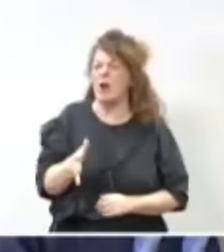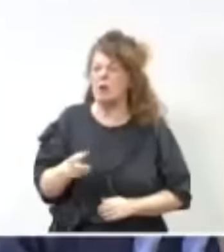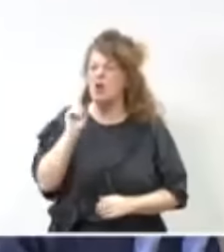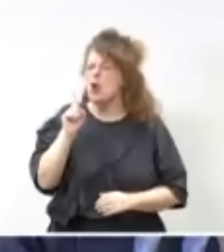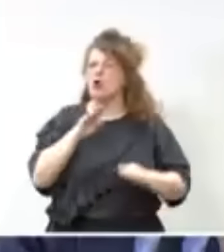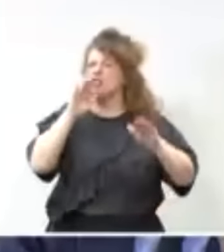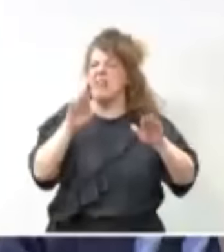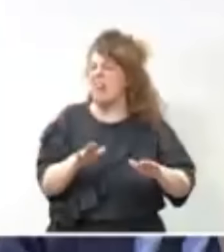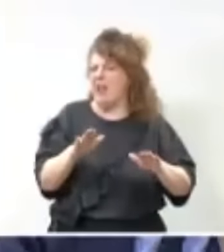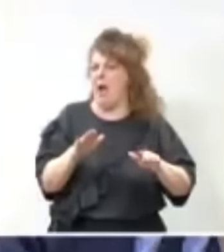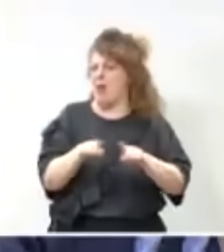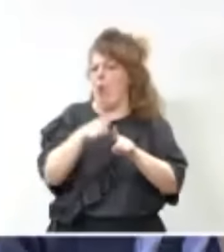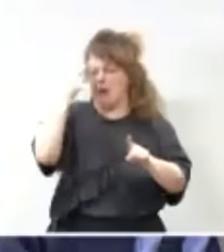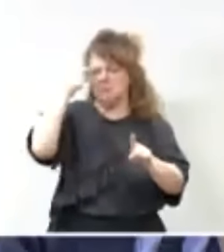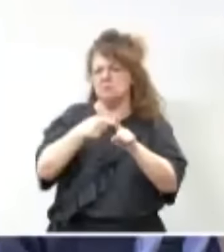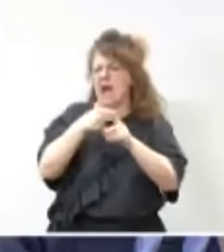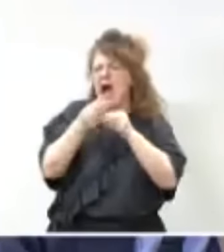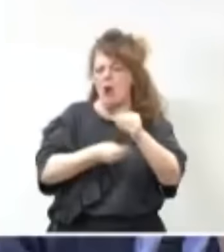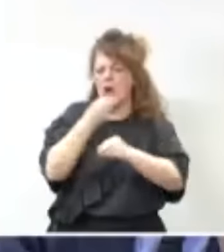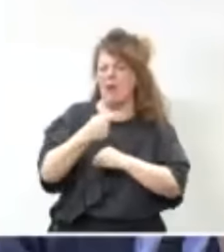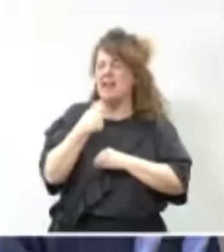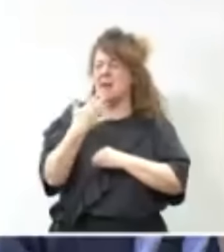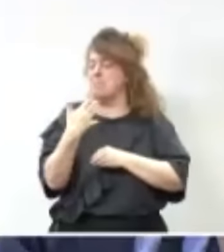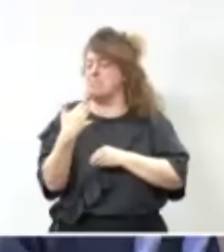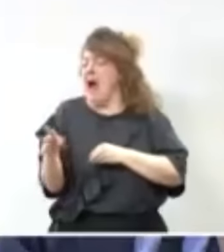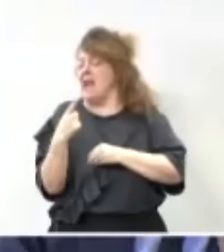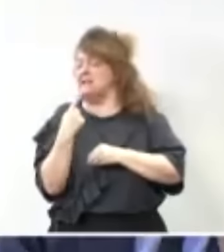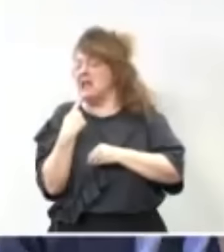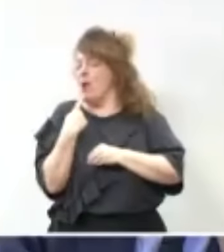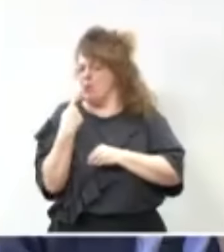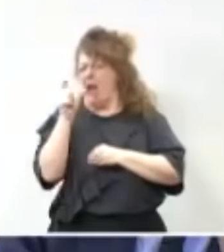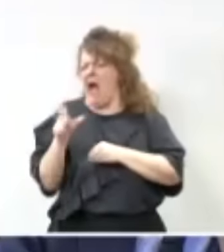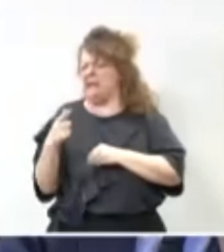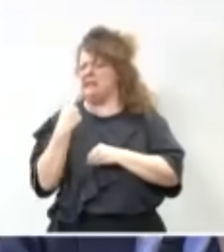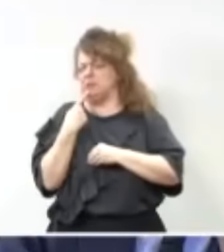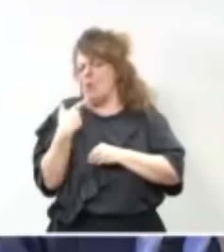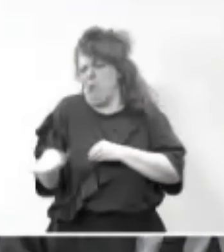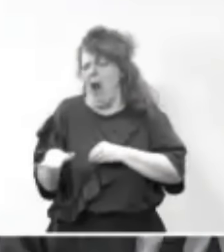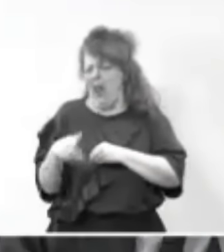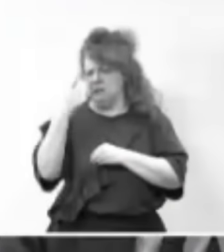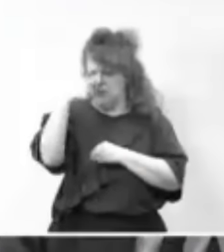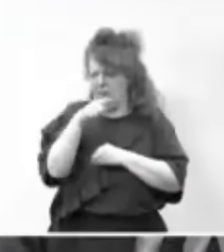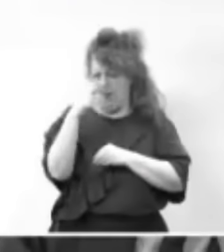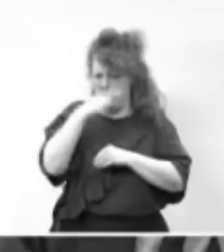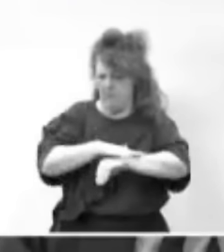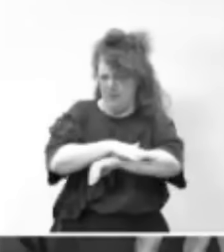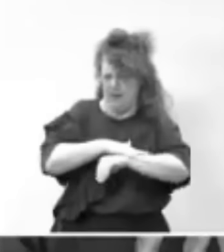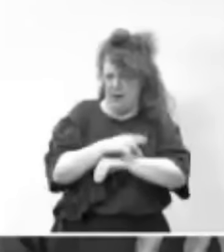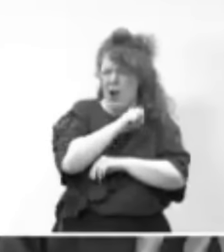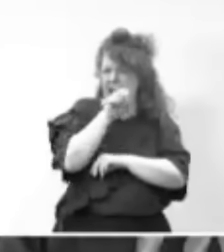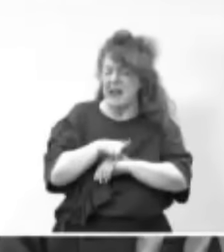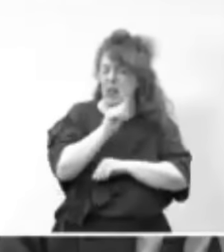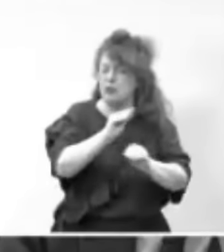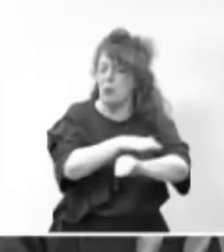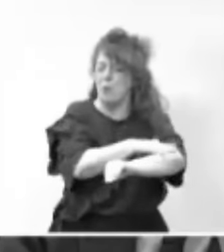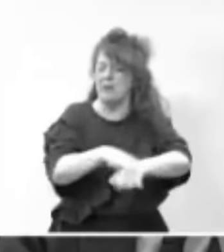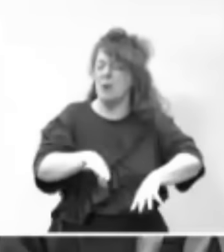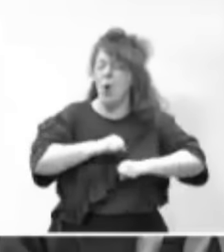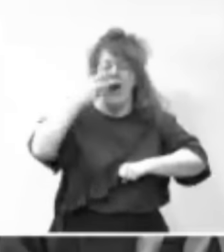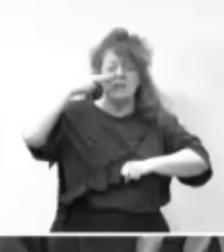se dedicaban a lo que tenían que dedicarse. Dicen las malas lenguas, la gente es muy mala, ya sabe, señor ministro, que usted tiene unas razones por las que es ministro es porque